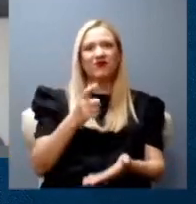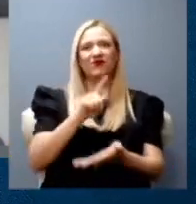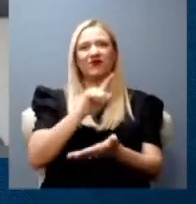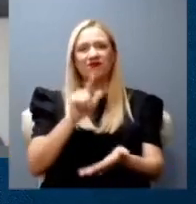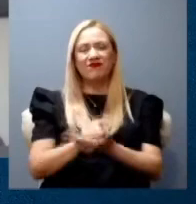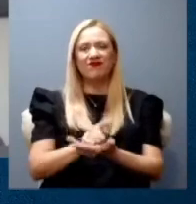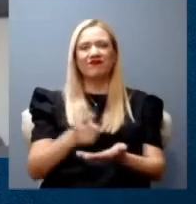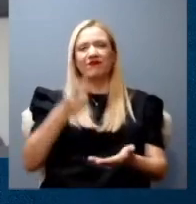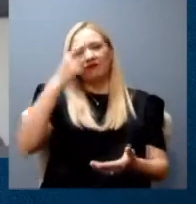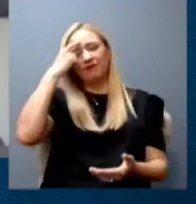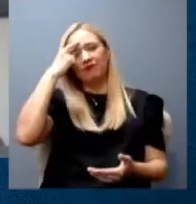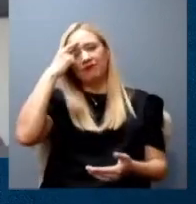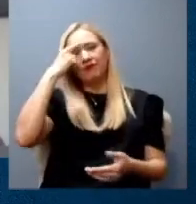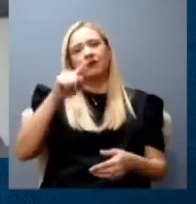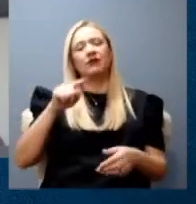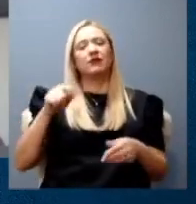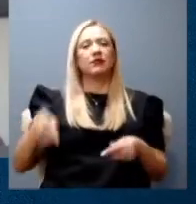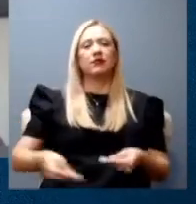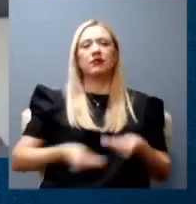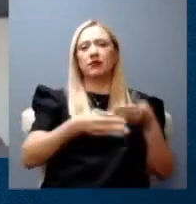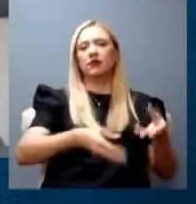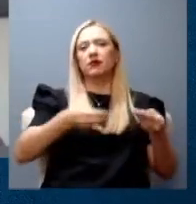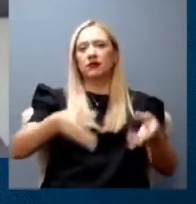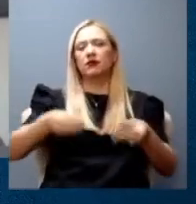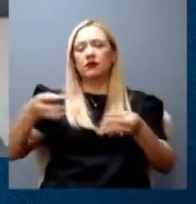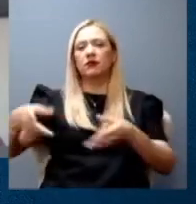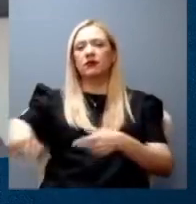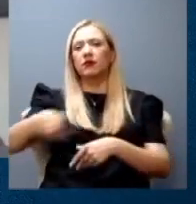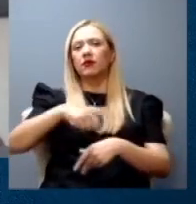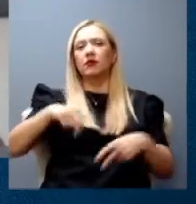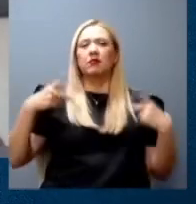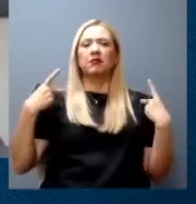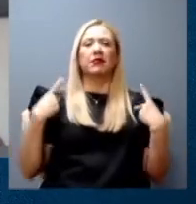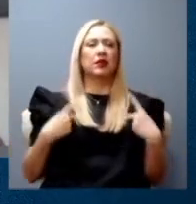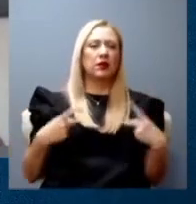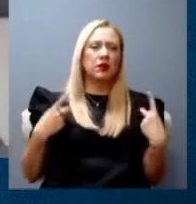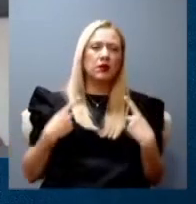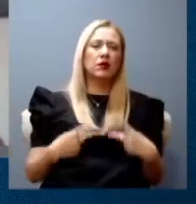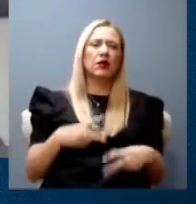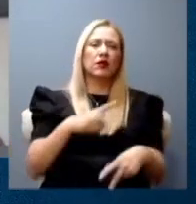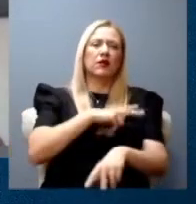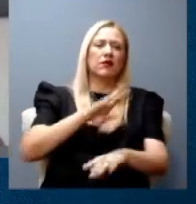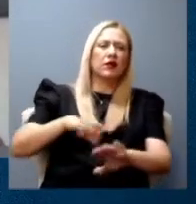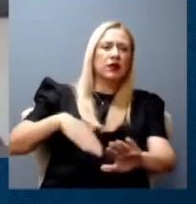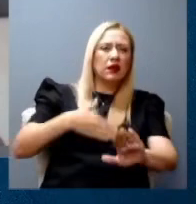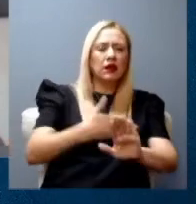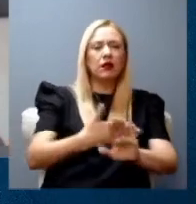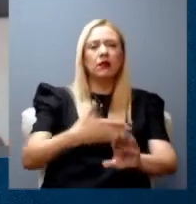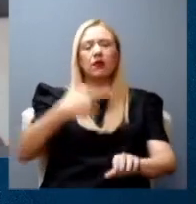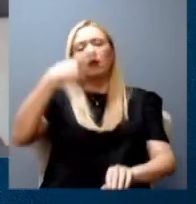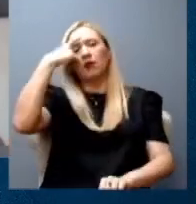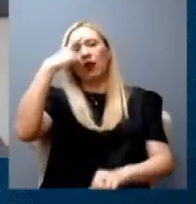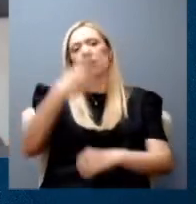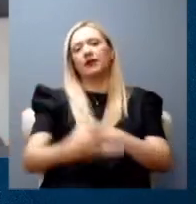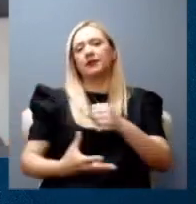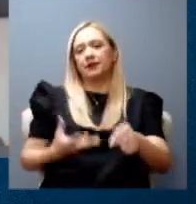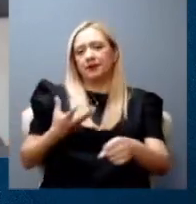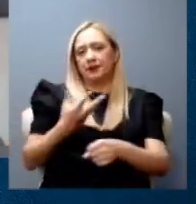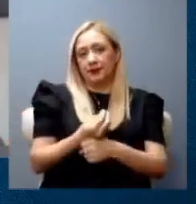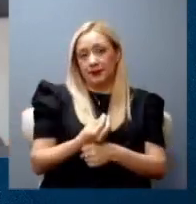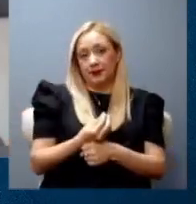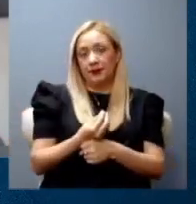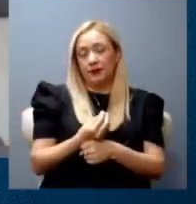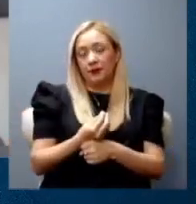dirigidas especialmente a las víctimas con recursos destinados para esa reparación,